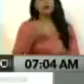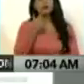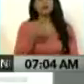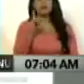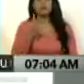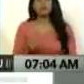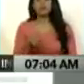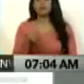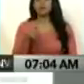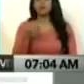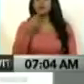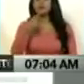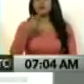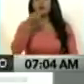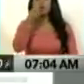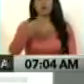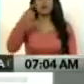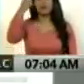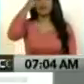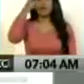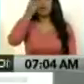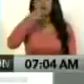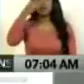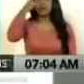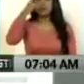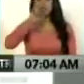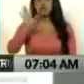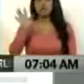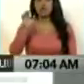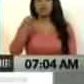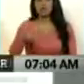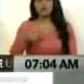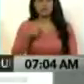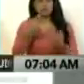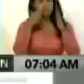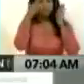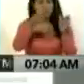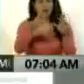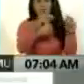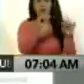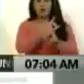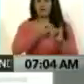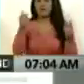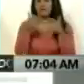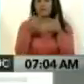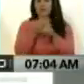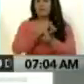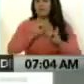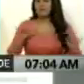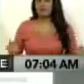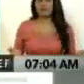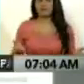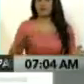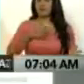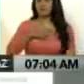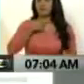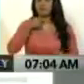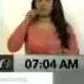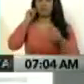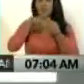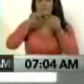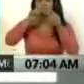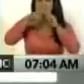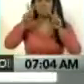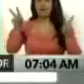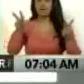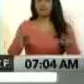Yumu, llegó la chavidad. Buen día Venezuela, con el corazón y los ojos puestos en el diálogo, porque ya basta de discordia. Queremos y lucharemos por